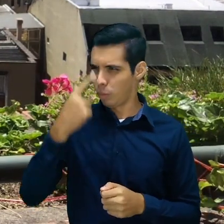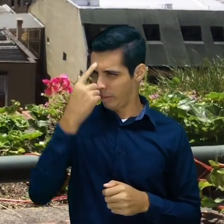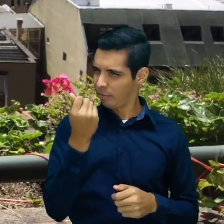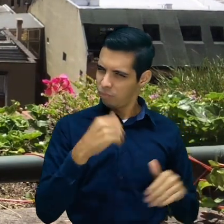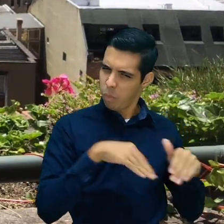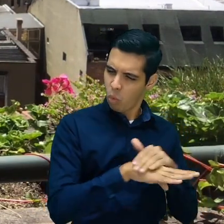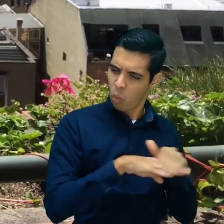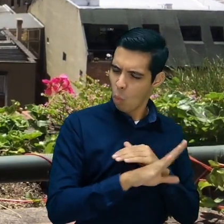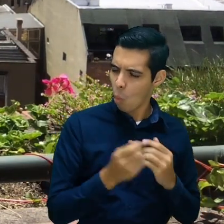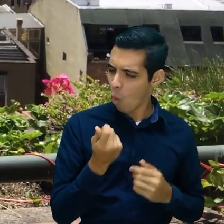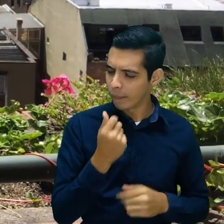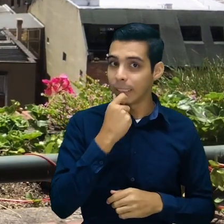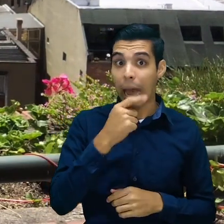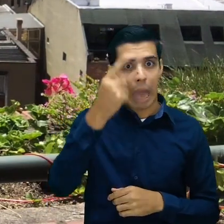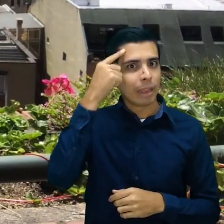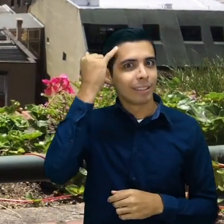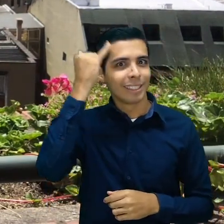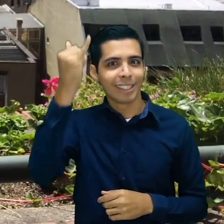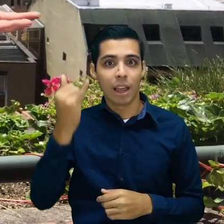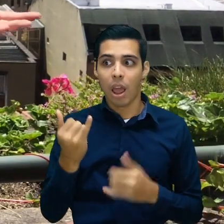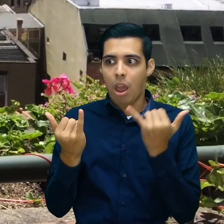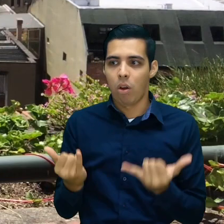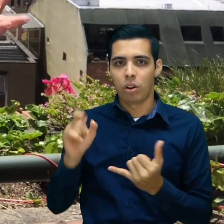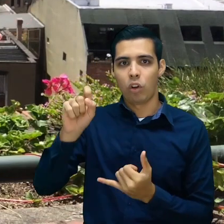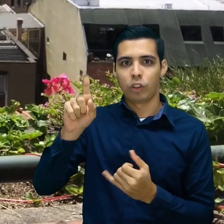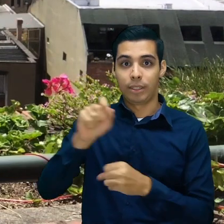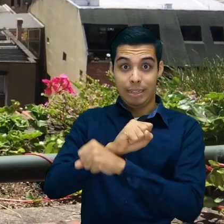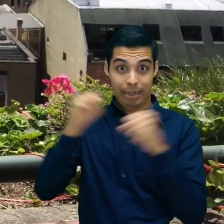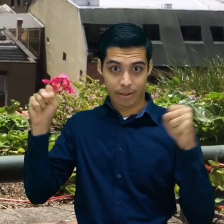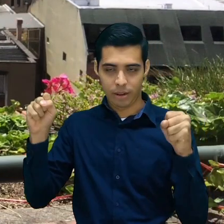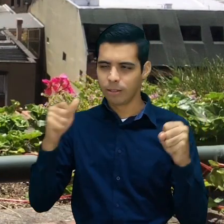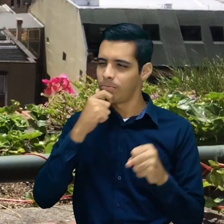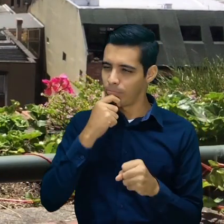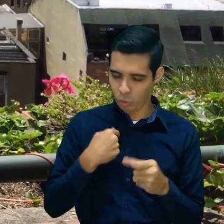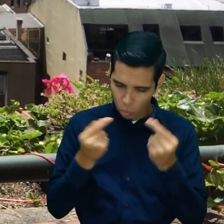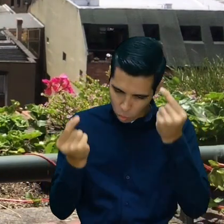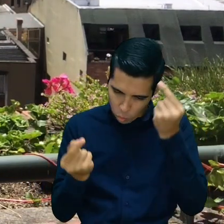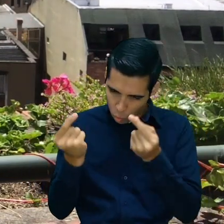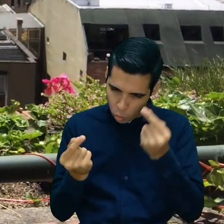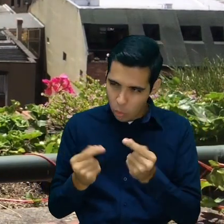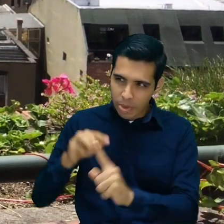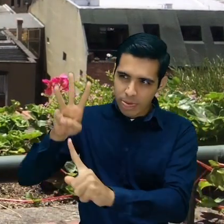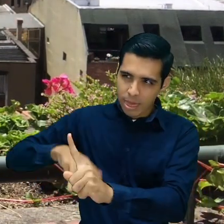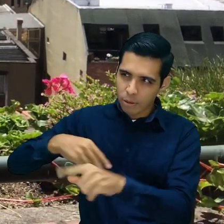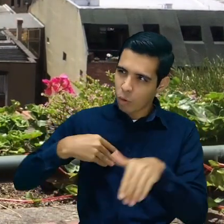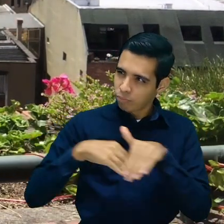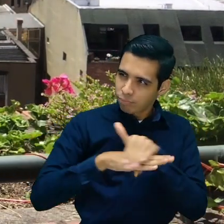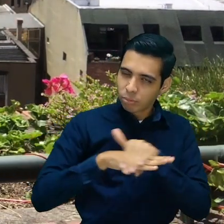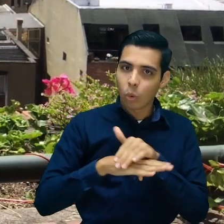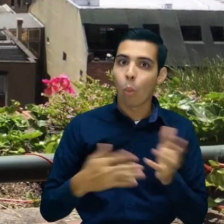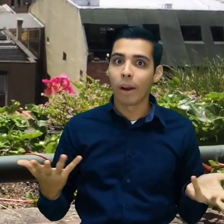colchón, colóquense de tarea antes de las 11 de la mañana, hacer cuentas y saber cuánto necesito para cubrir tres meses, por ejemplo.